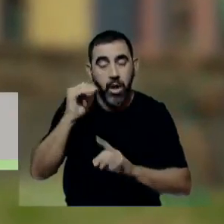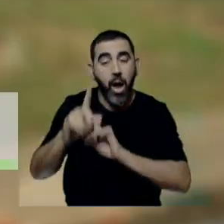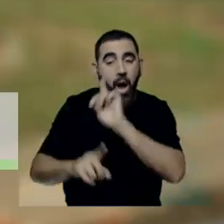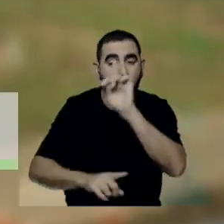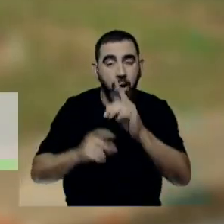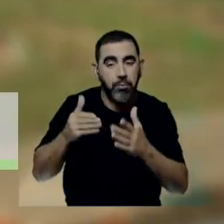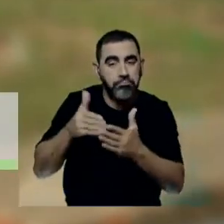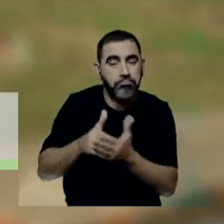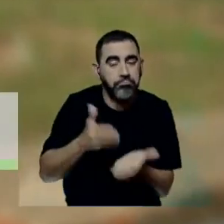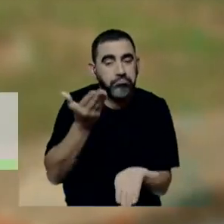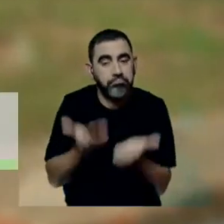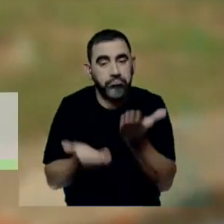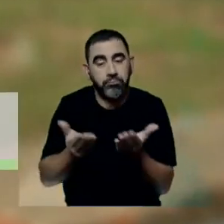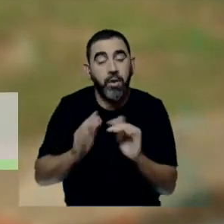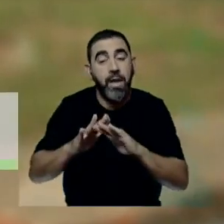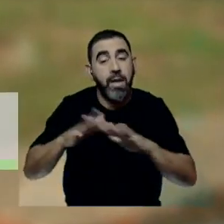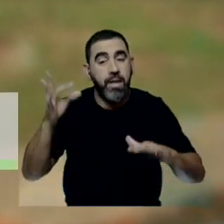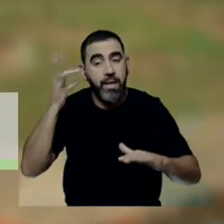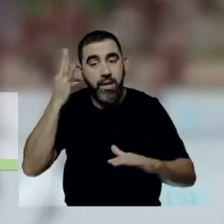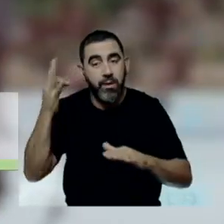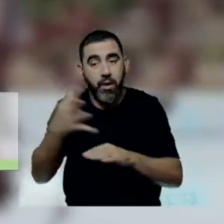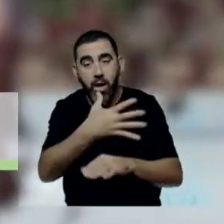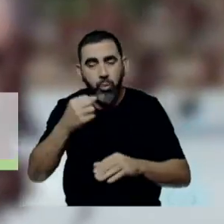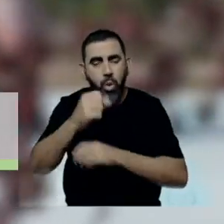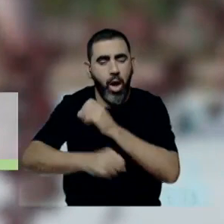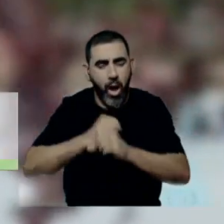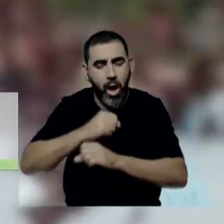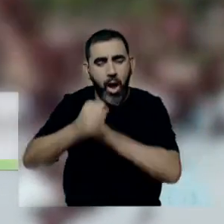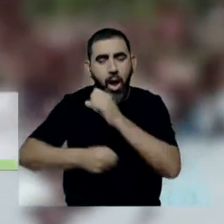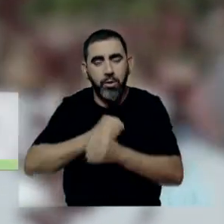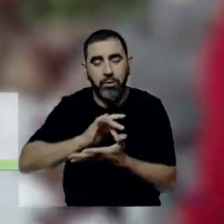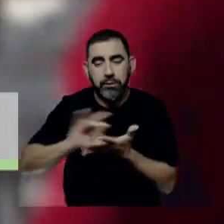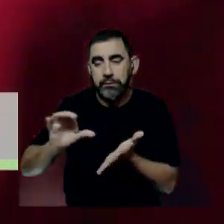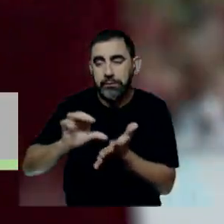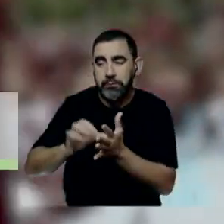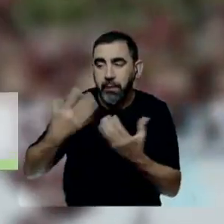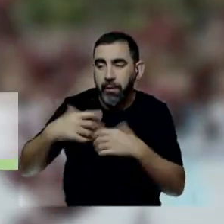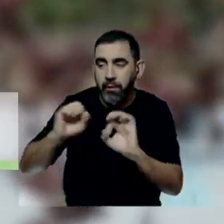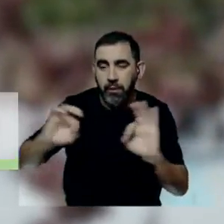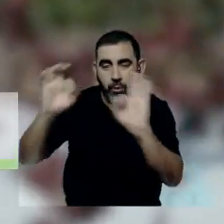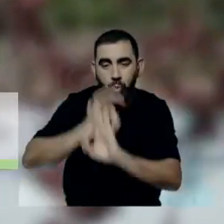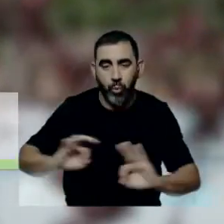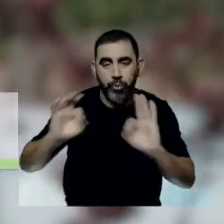están estancados en la justicia y niñas que fueron explotadas por años sin que el sistema pudiera protegerlas.